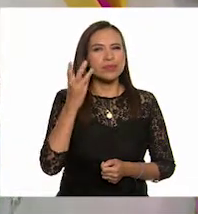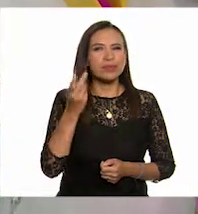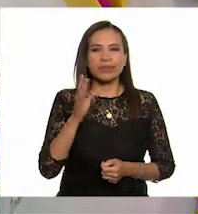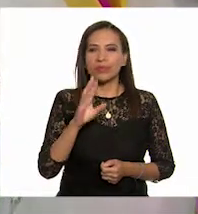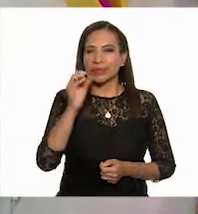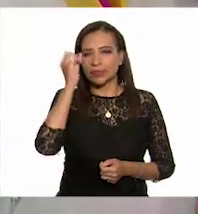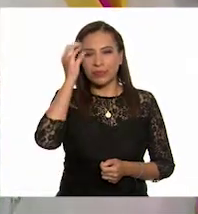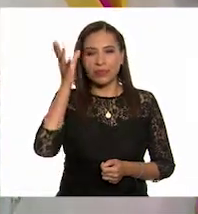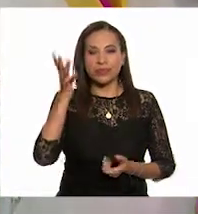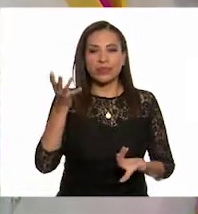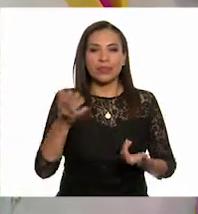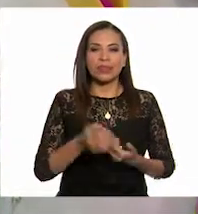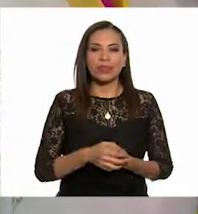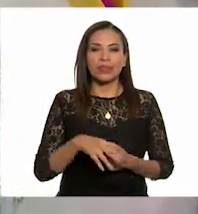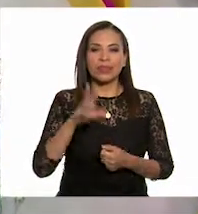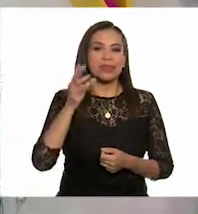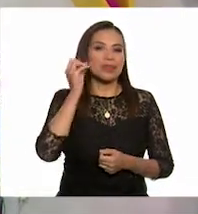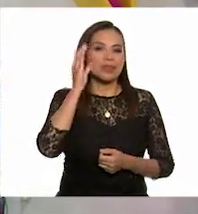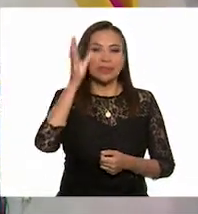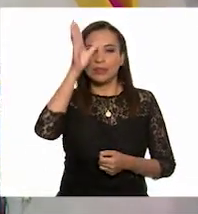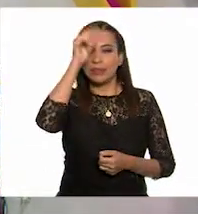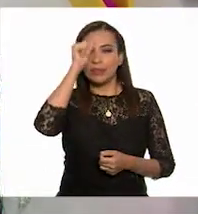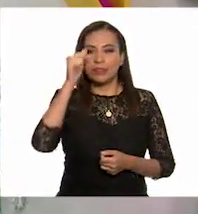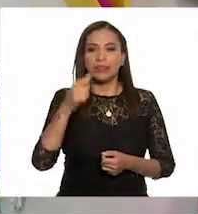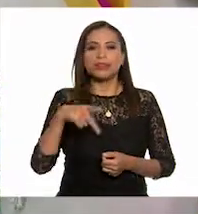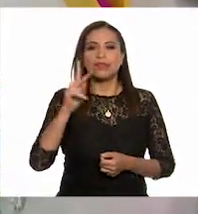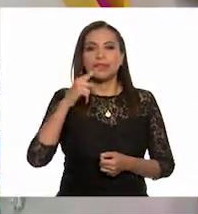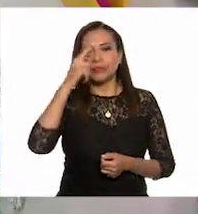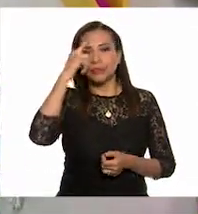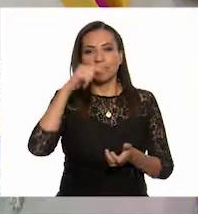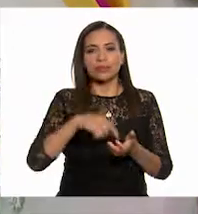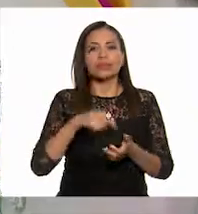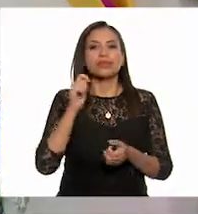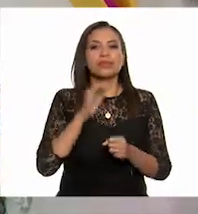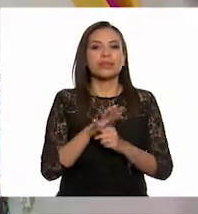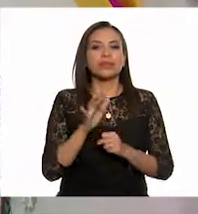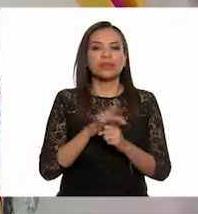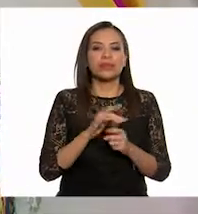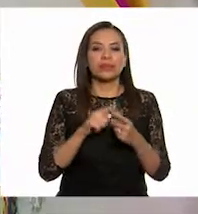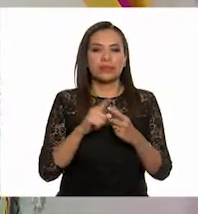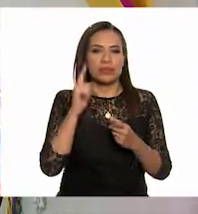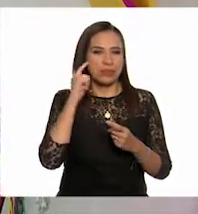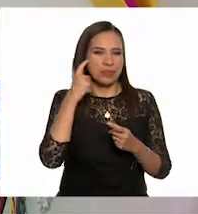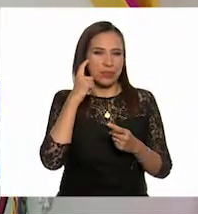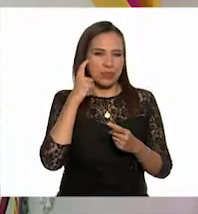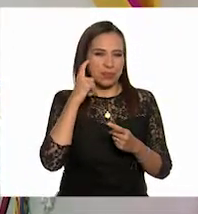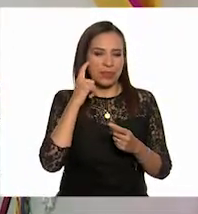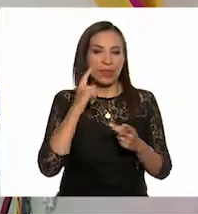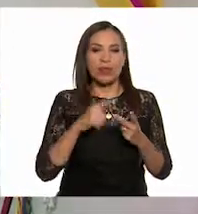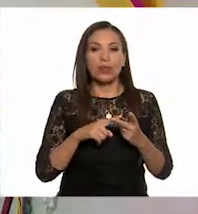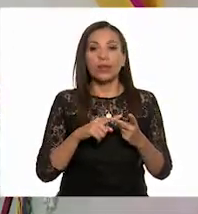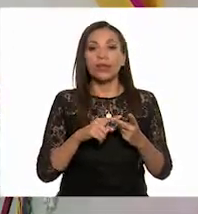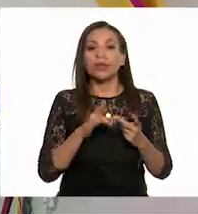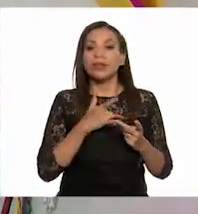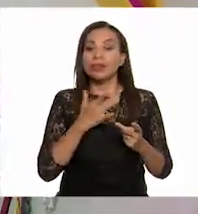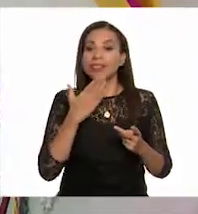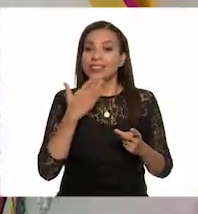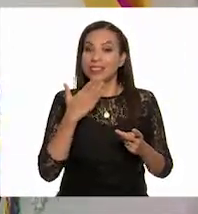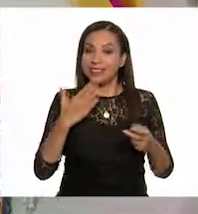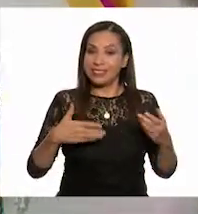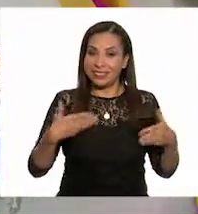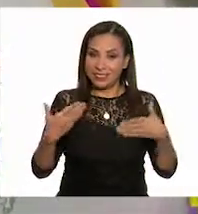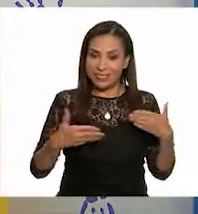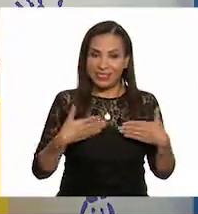¿cómo era? Ay, la verdad no me acuerdo muy bien, pero creo que tenía que ver con estar enojado o sentirte muy bien, muy